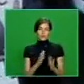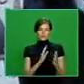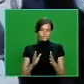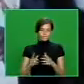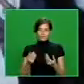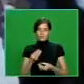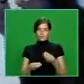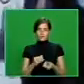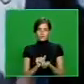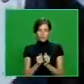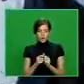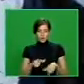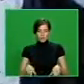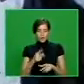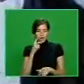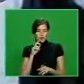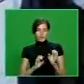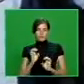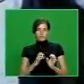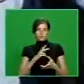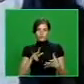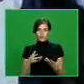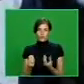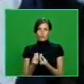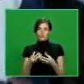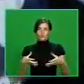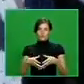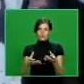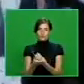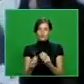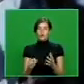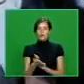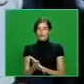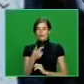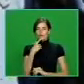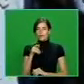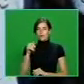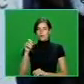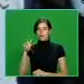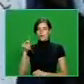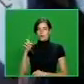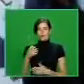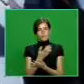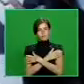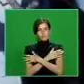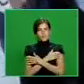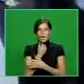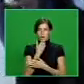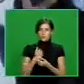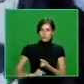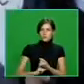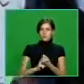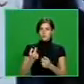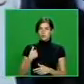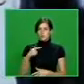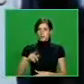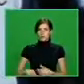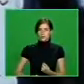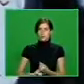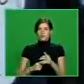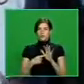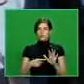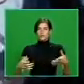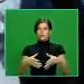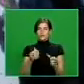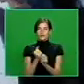canchas y Nosotros ya nos bó con ellos y y le digo a Pepe bueno que lo felicito que cuente conmigo y que ya tengo tenemos que sentarnos en una mesa de